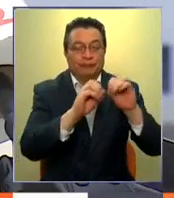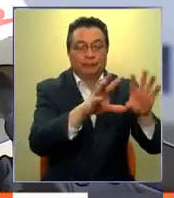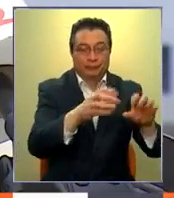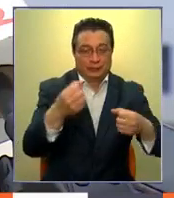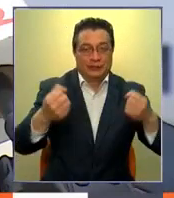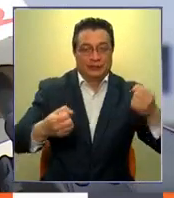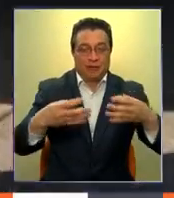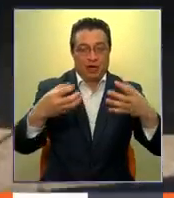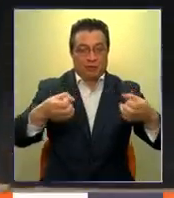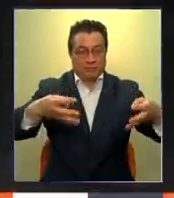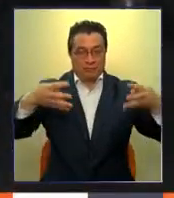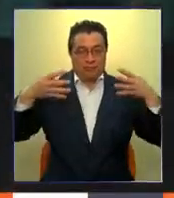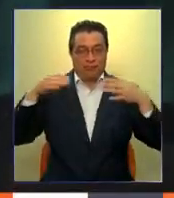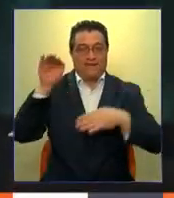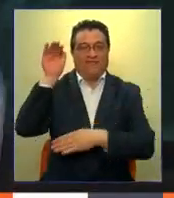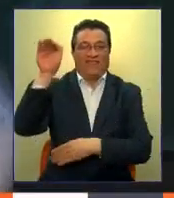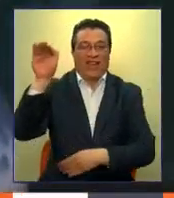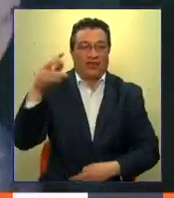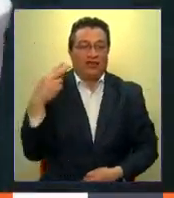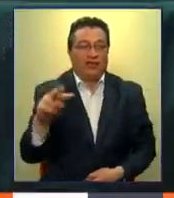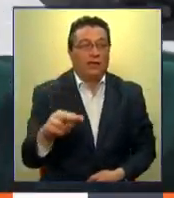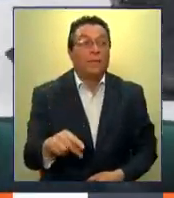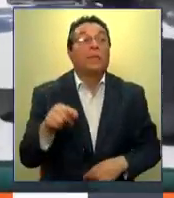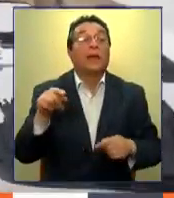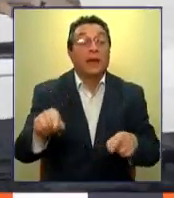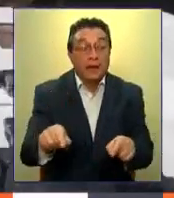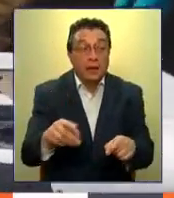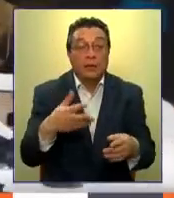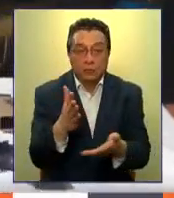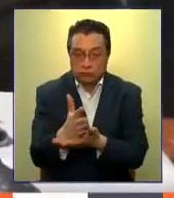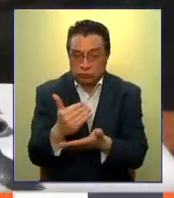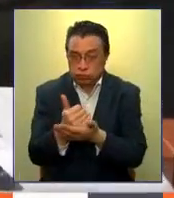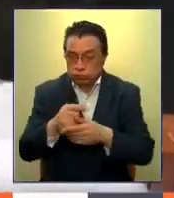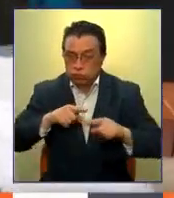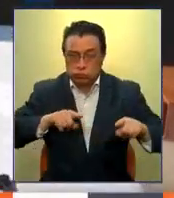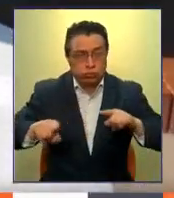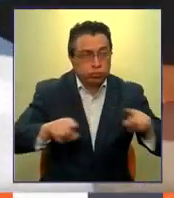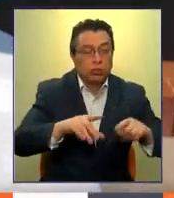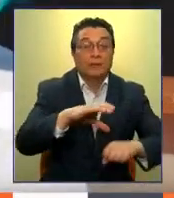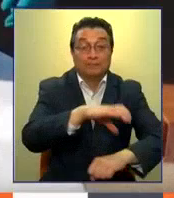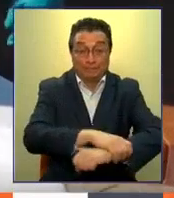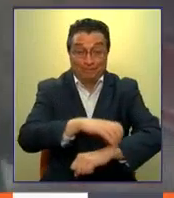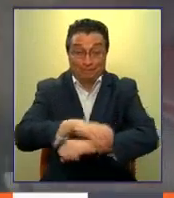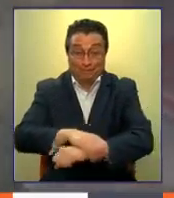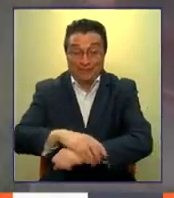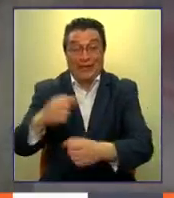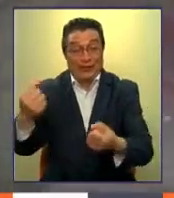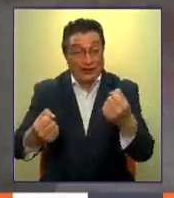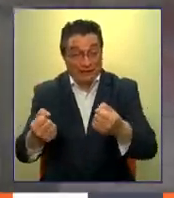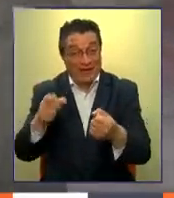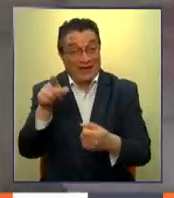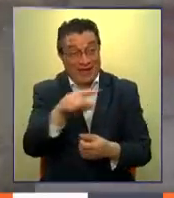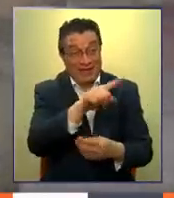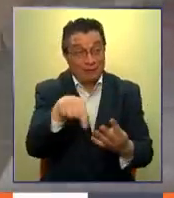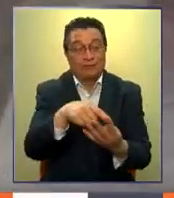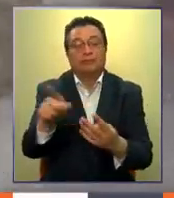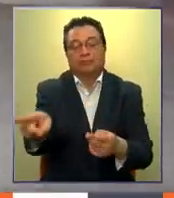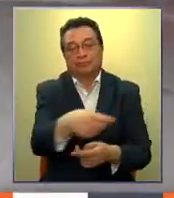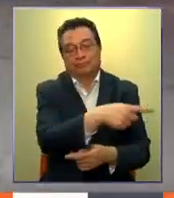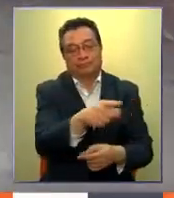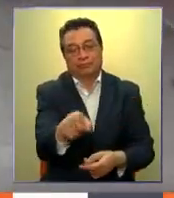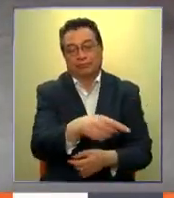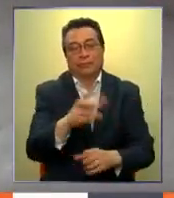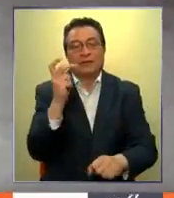de los bancos y entonces el despliegue policial sigue en proceso los detenidos incluido el conductor fueron formalizados por el delito